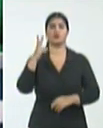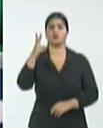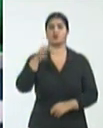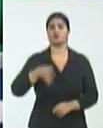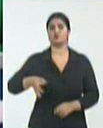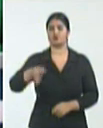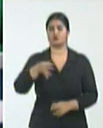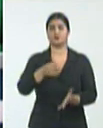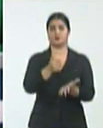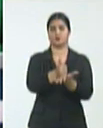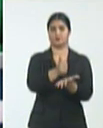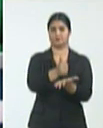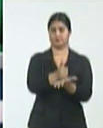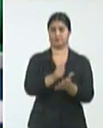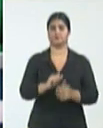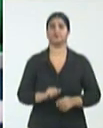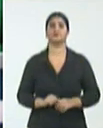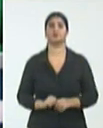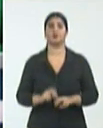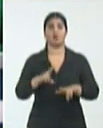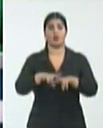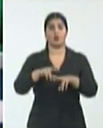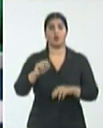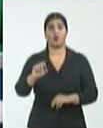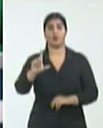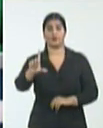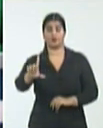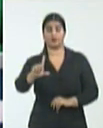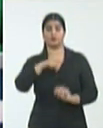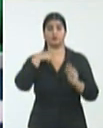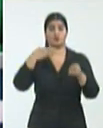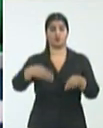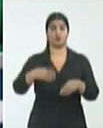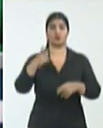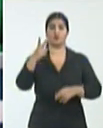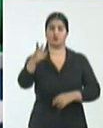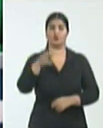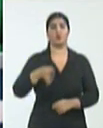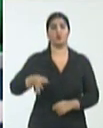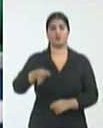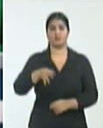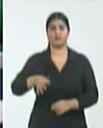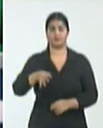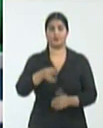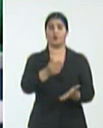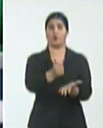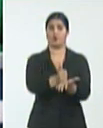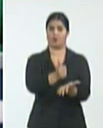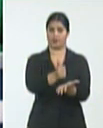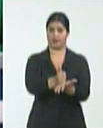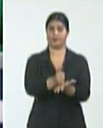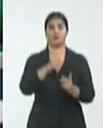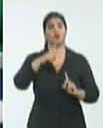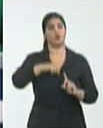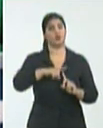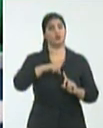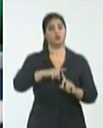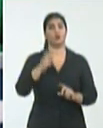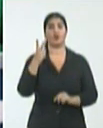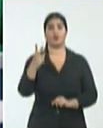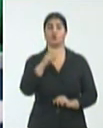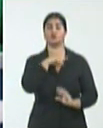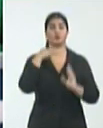Pinar del Río. En Holguín, las 2 personas que fallecen del municipio de Holguín. En Las Tunas, las 2 personas